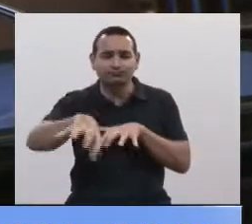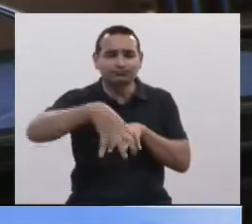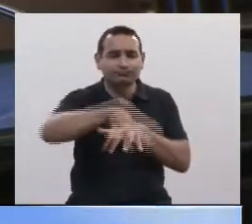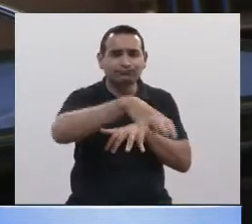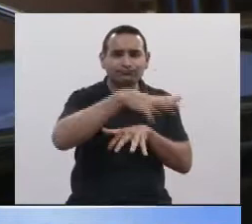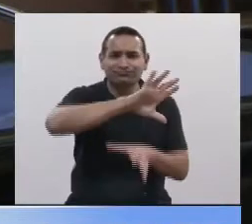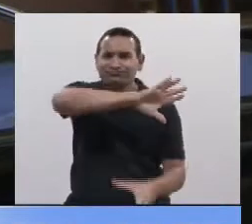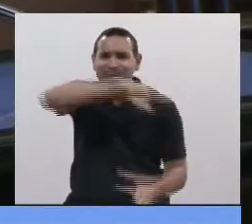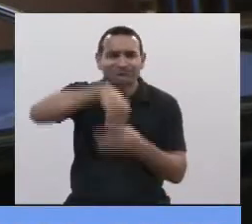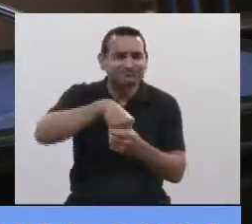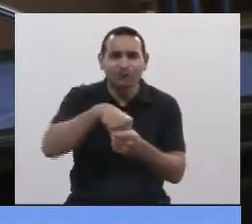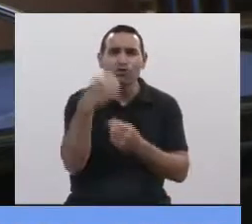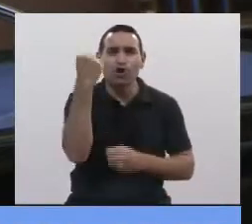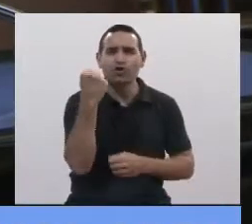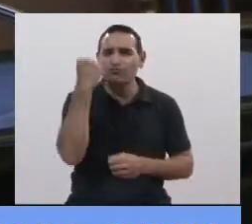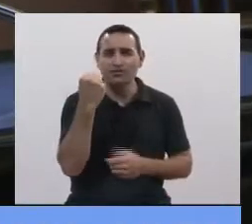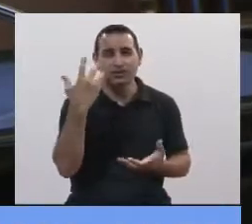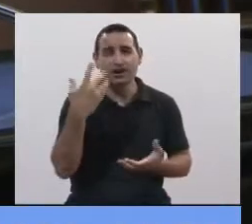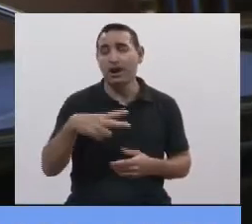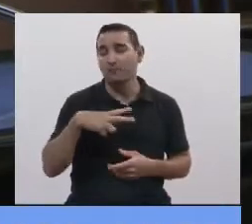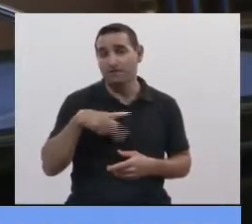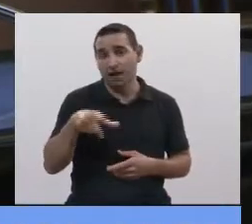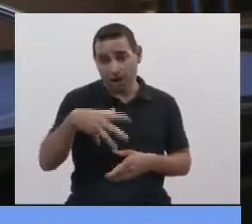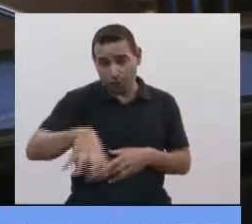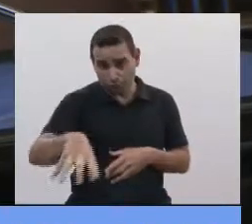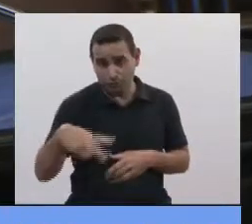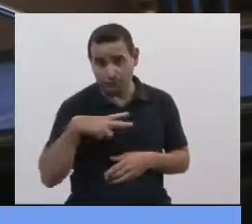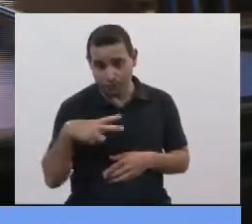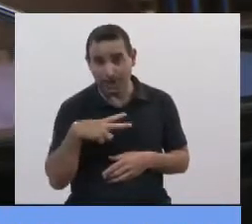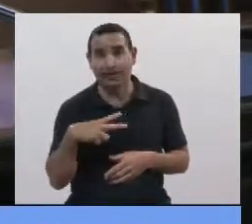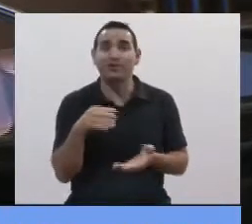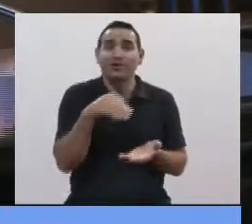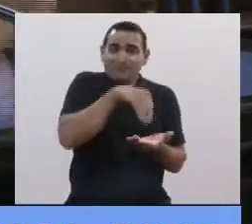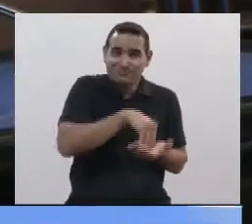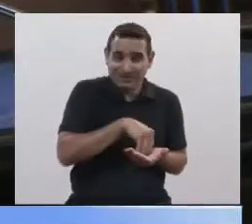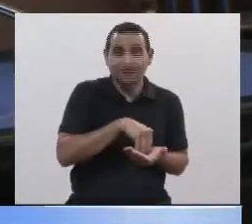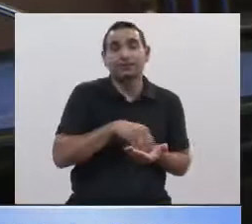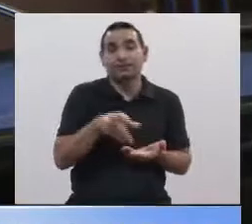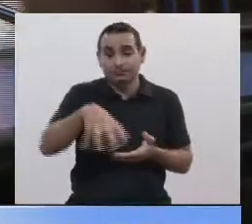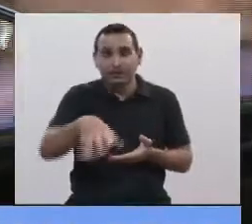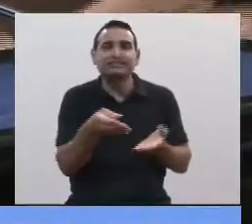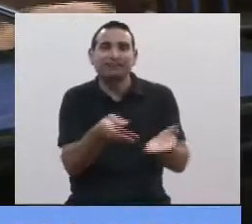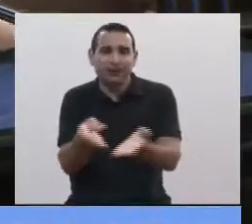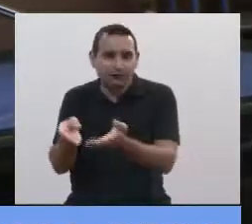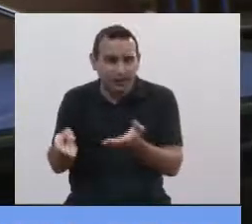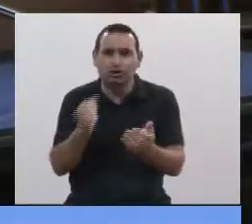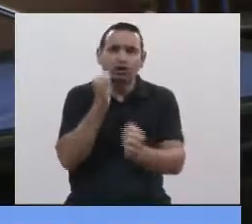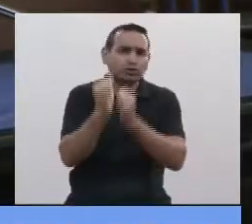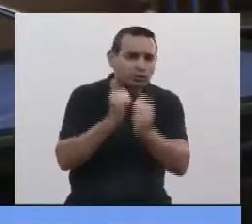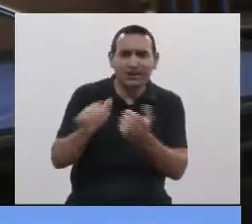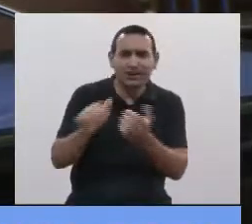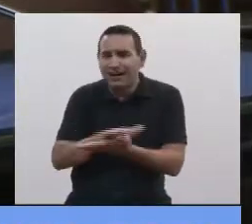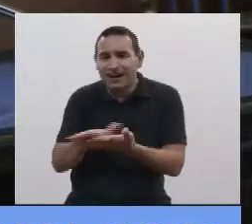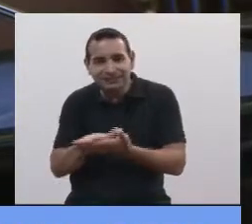y muchos aspectos más. El sector privado, obviamente, y dentro del sector están los servicios, la industria básica,